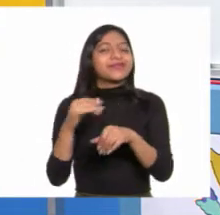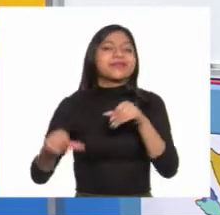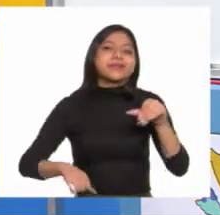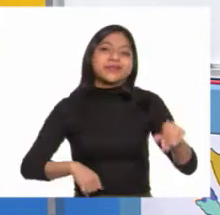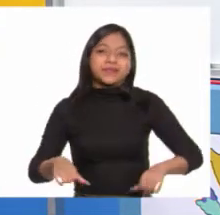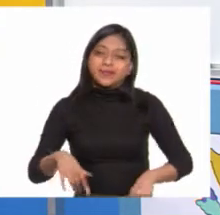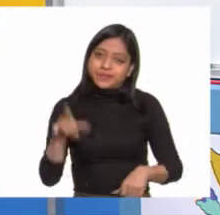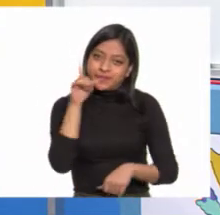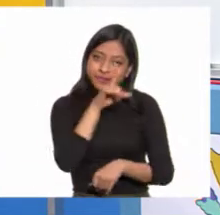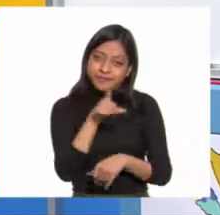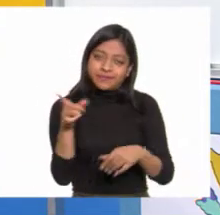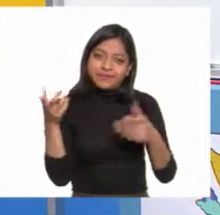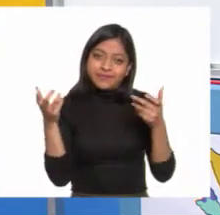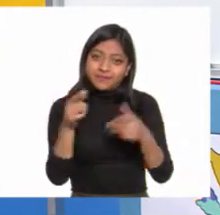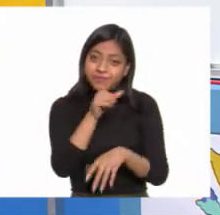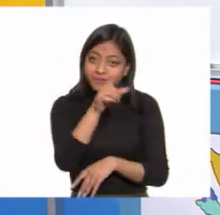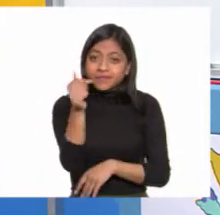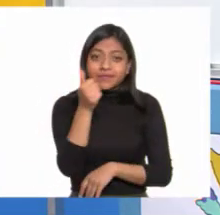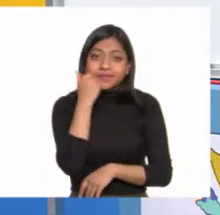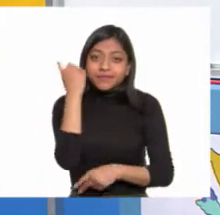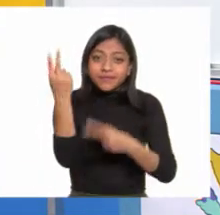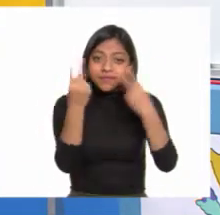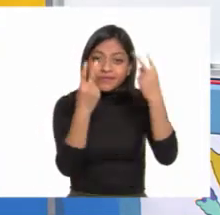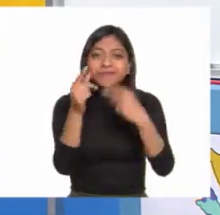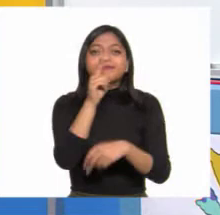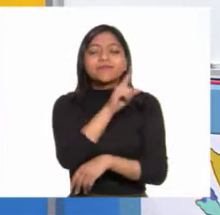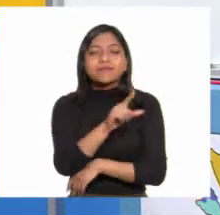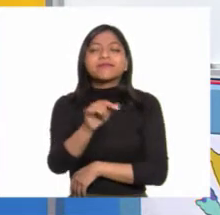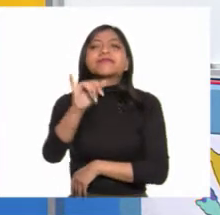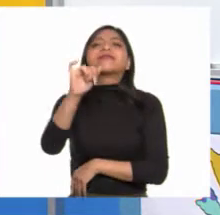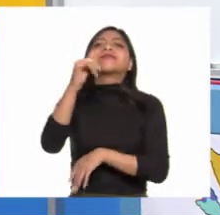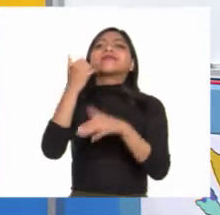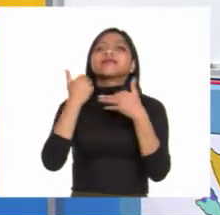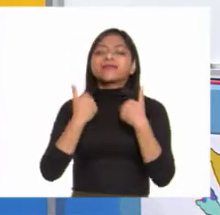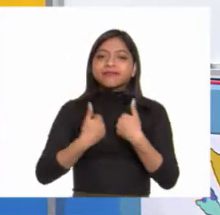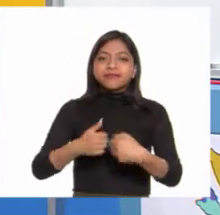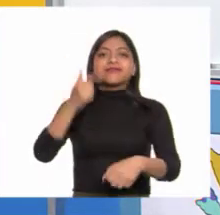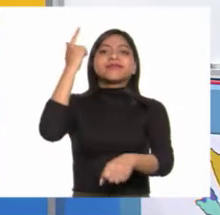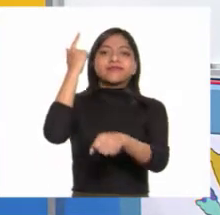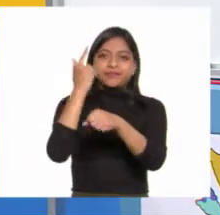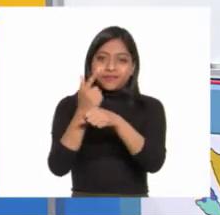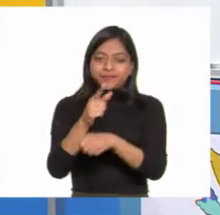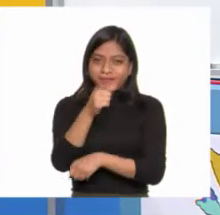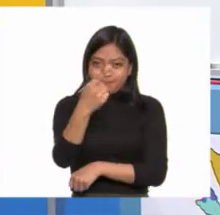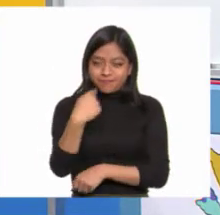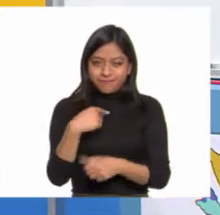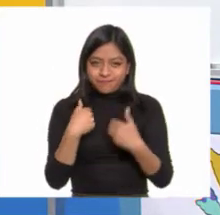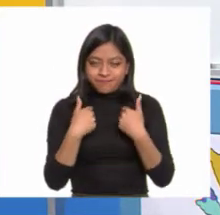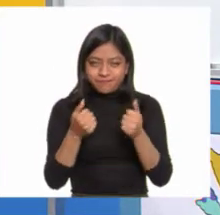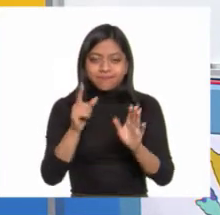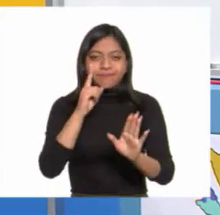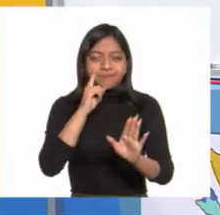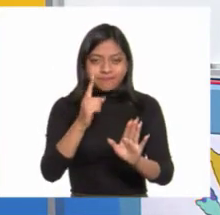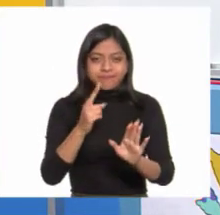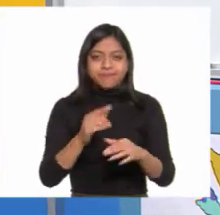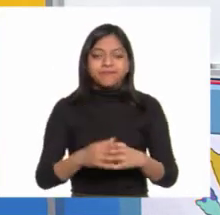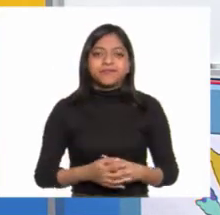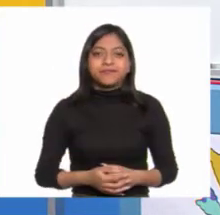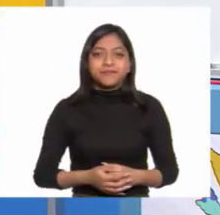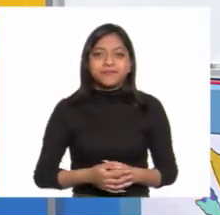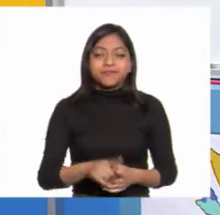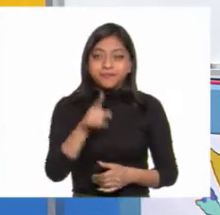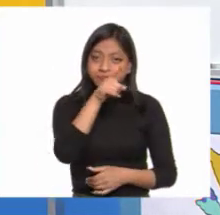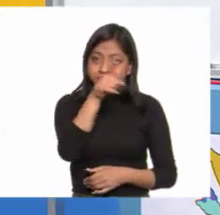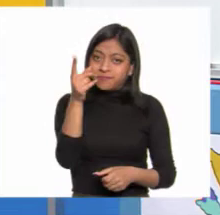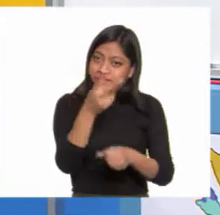actividad. Y ustedes, estudiantes que están en casa, se van a ir dando cuenta también de lo que estoy hablando. Niños y niñas, fíjense bien. Los